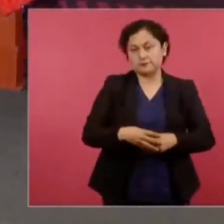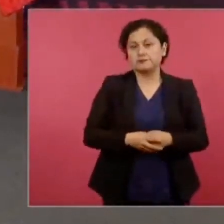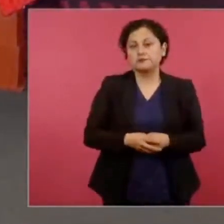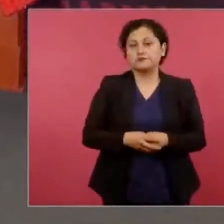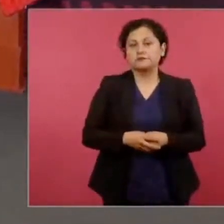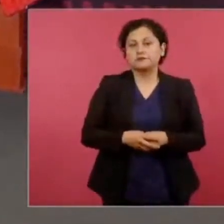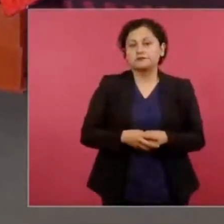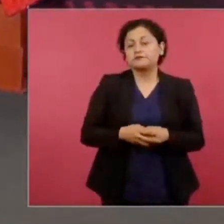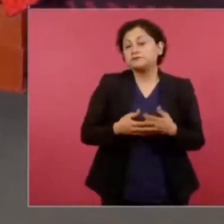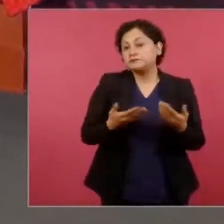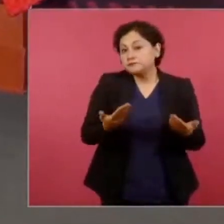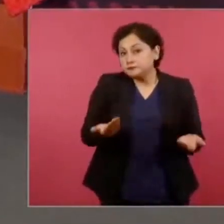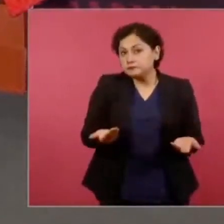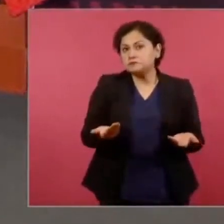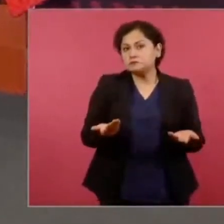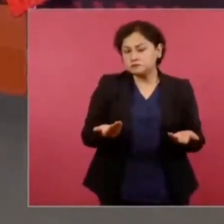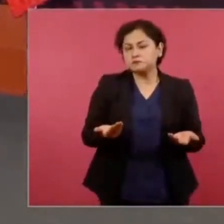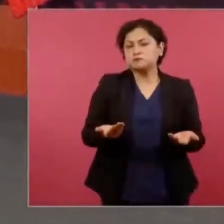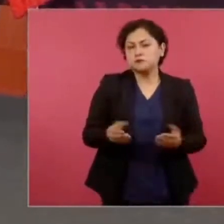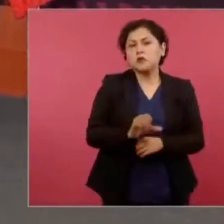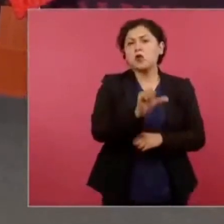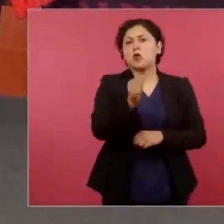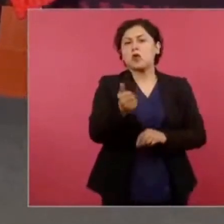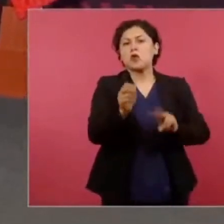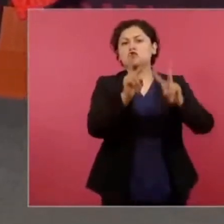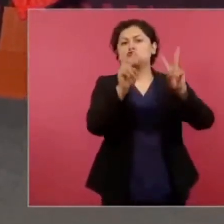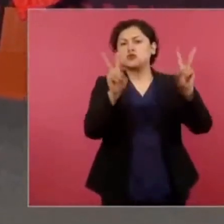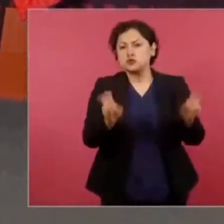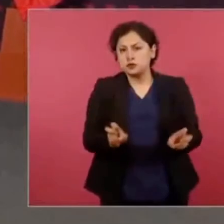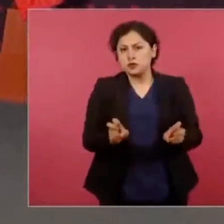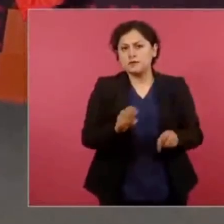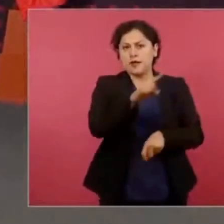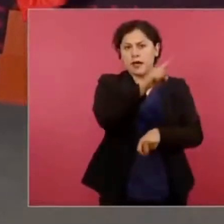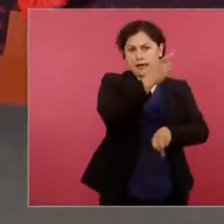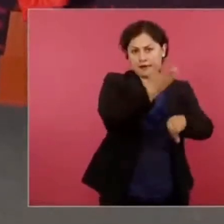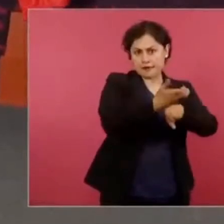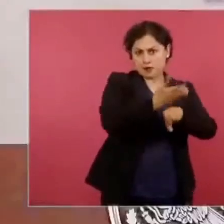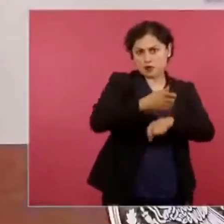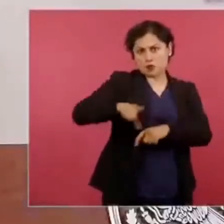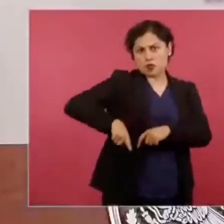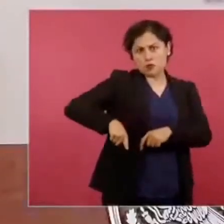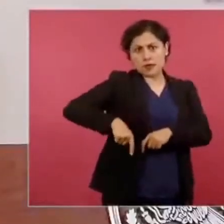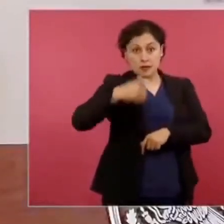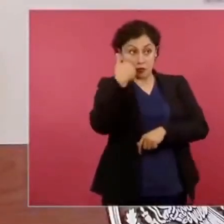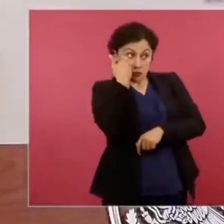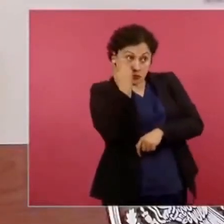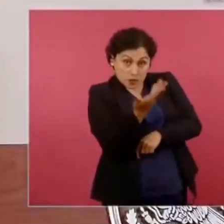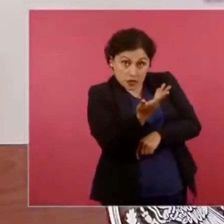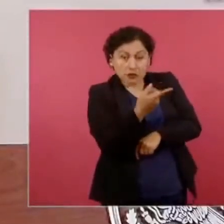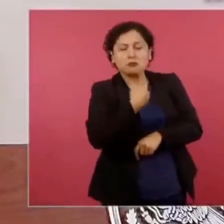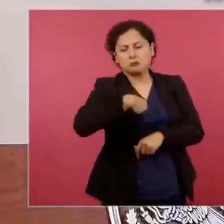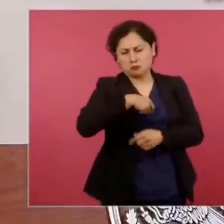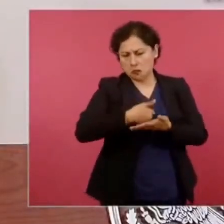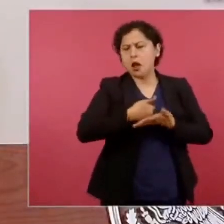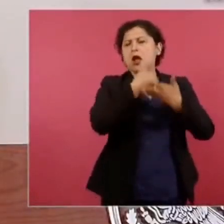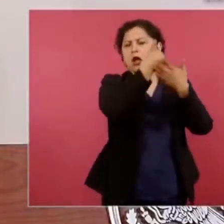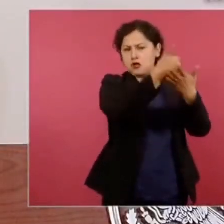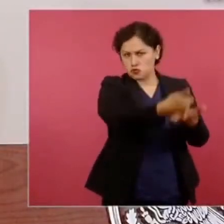Y ayudamos y cooperamos con el gobierno de Estados Unidos, pero